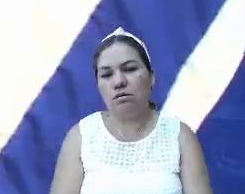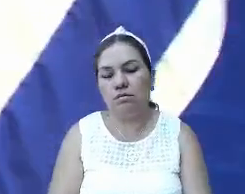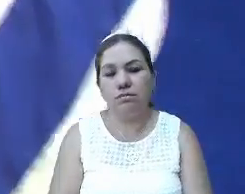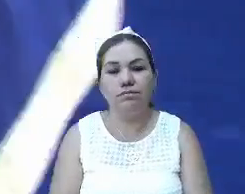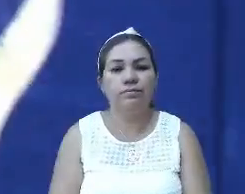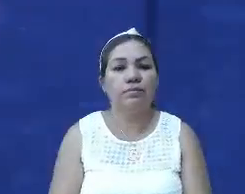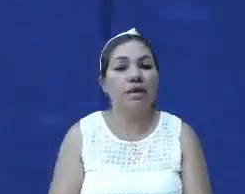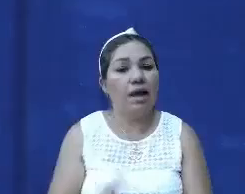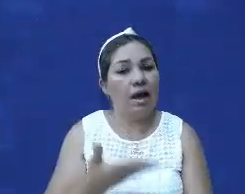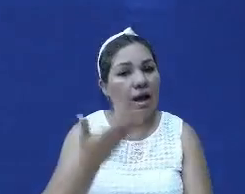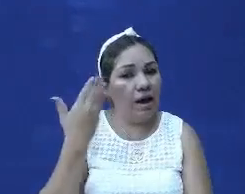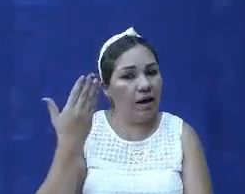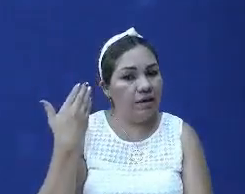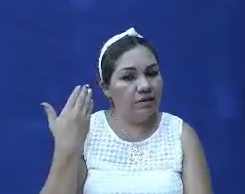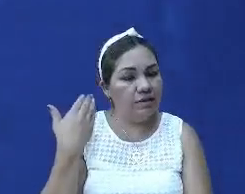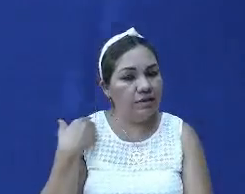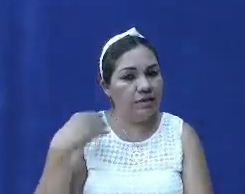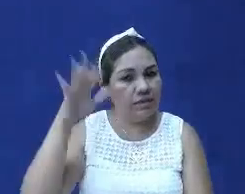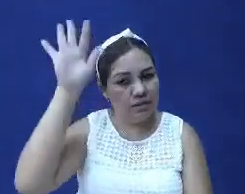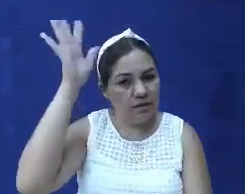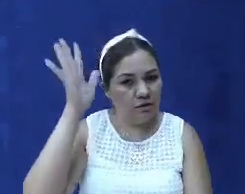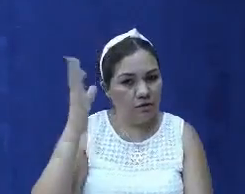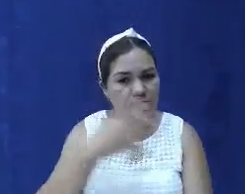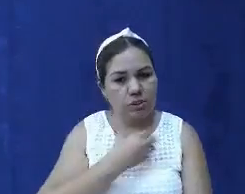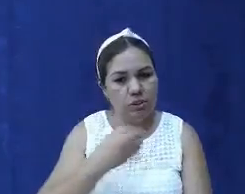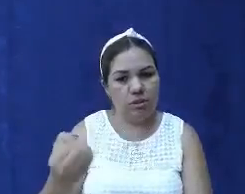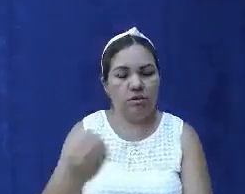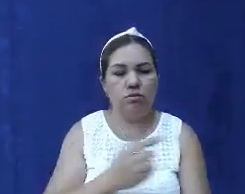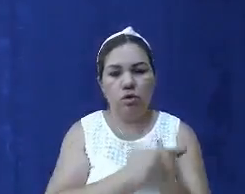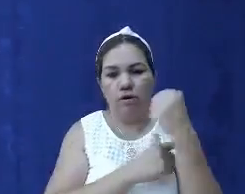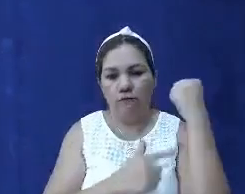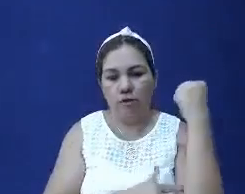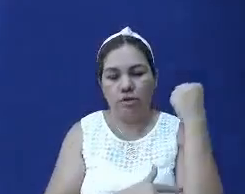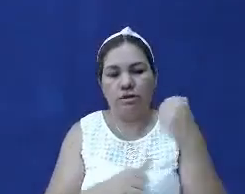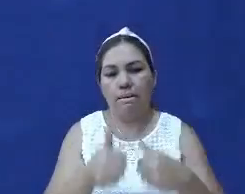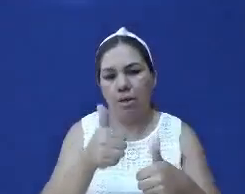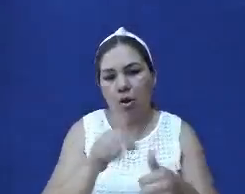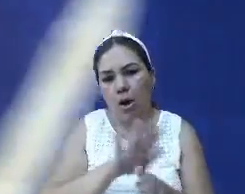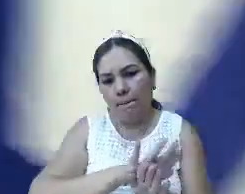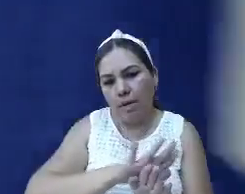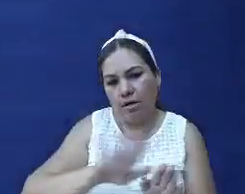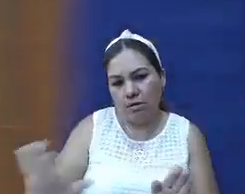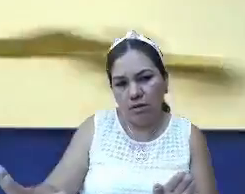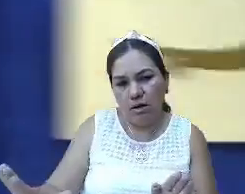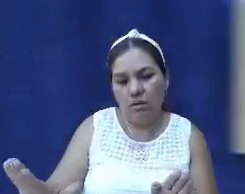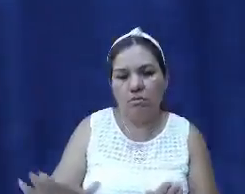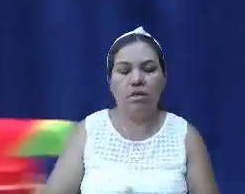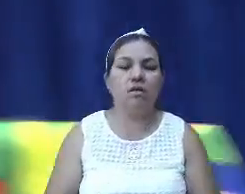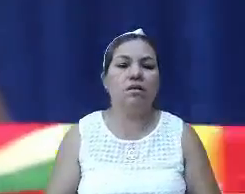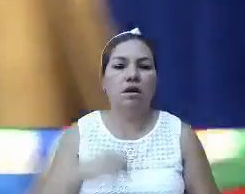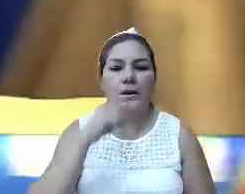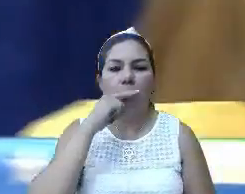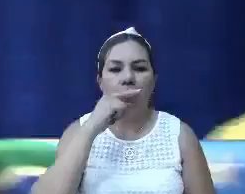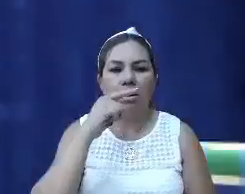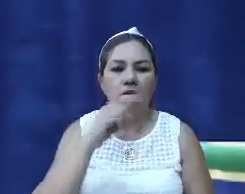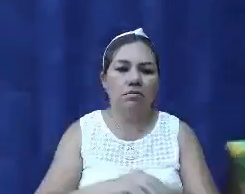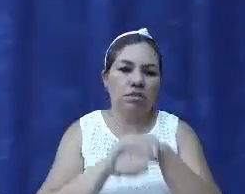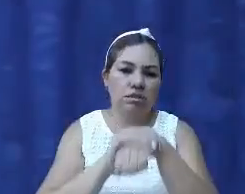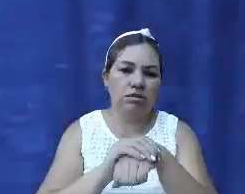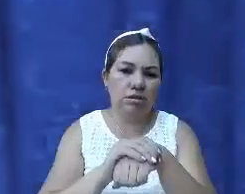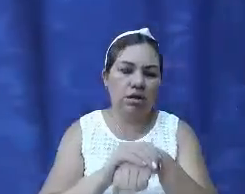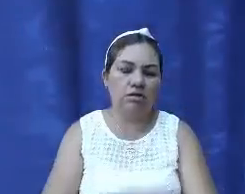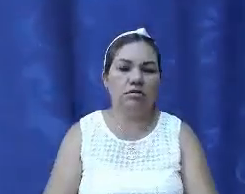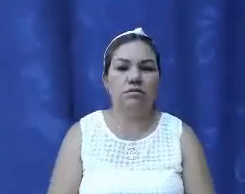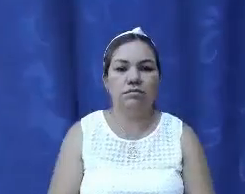Así que antes de que Dios me lo quite por la fuerza, yo prefiero apartarme de la mala junta. ¿Cuánto dicen amén? A ver